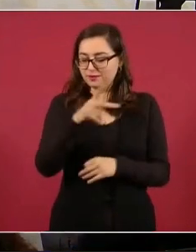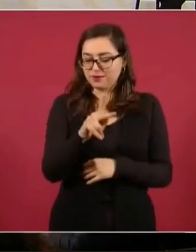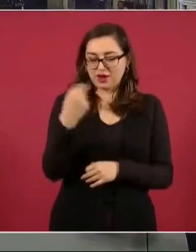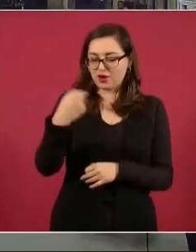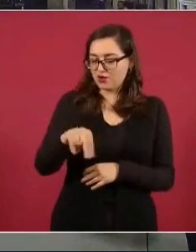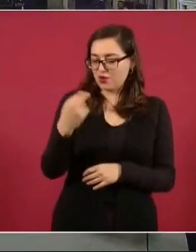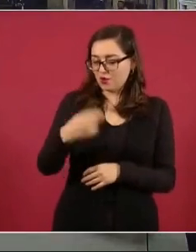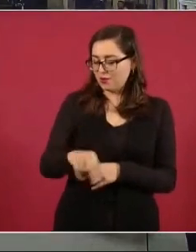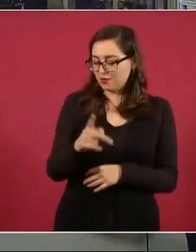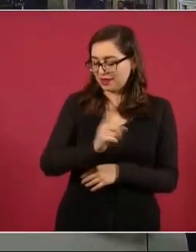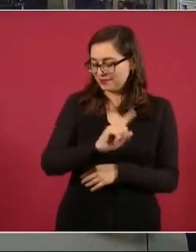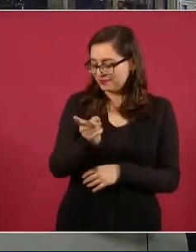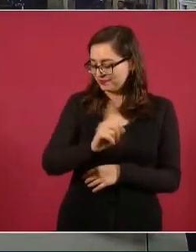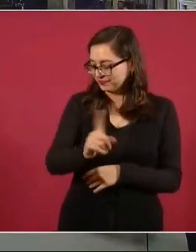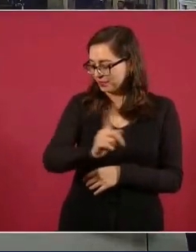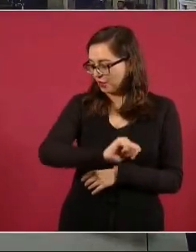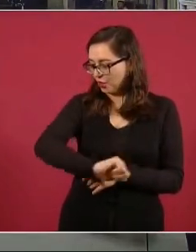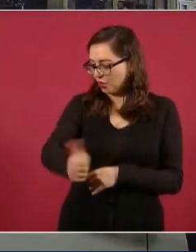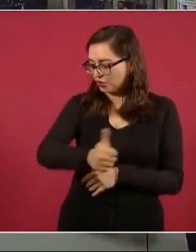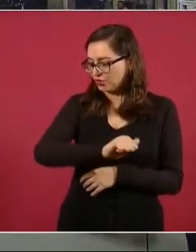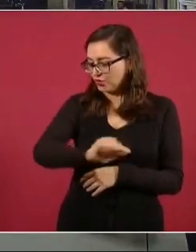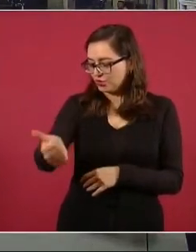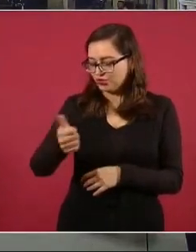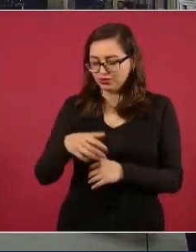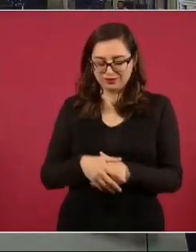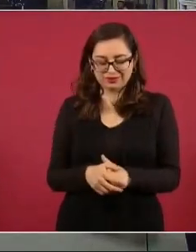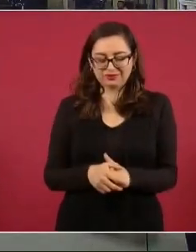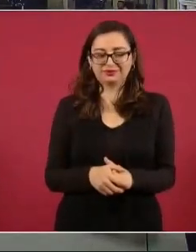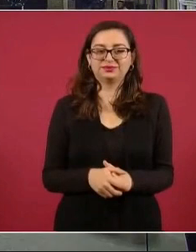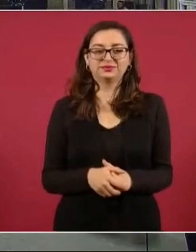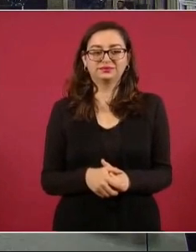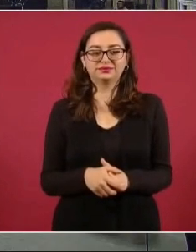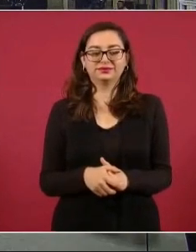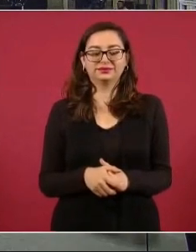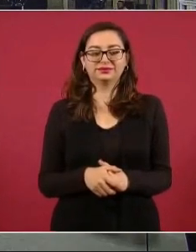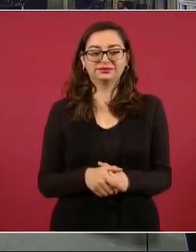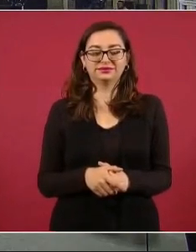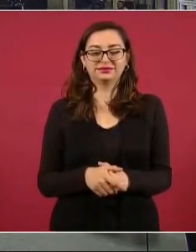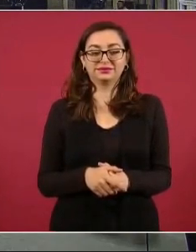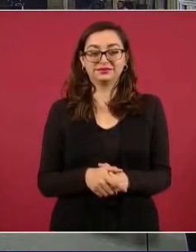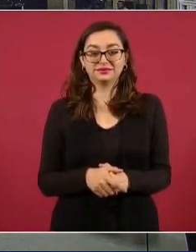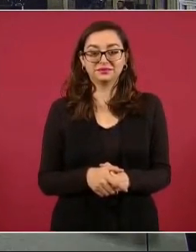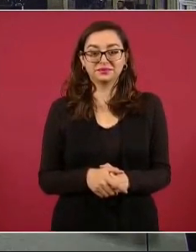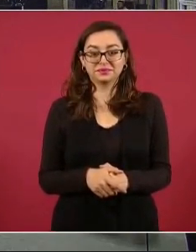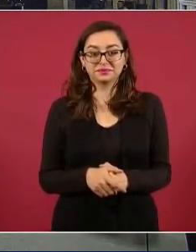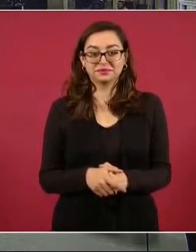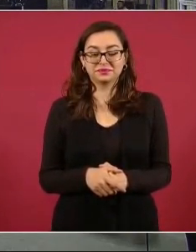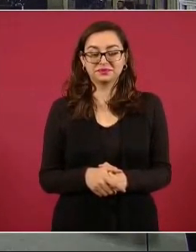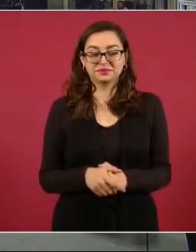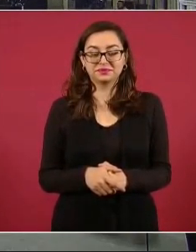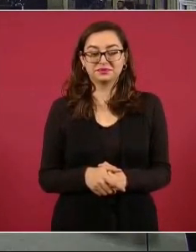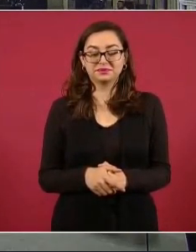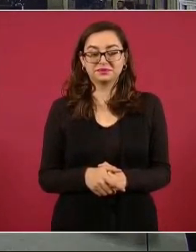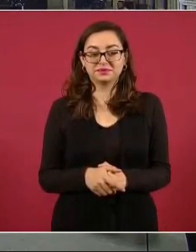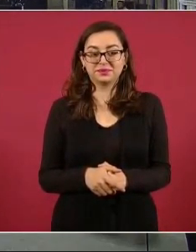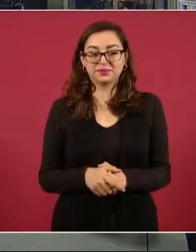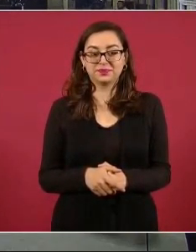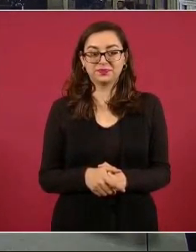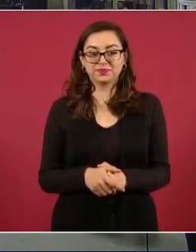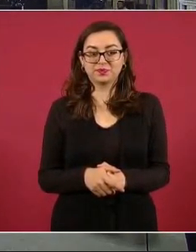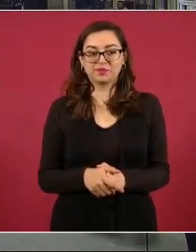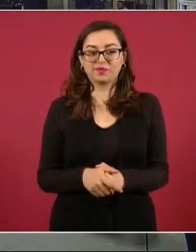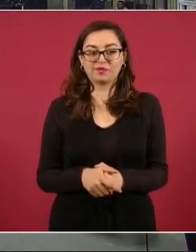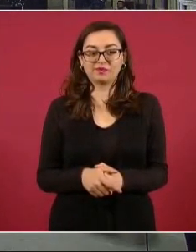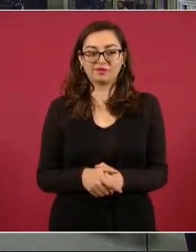No, no, no, otro. No, el que… Ciro, que también